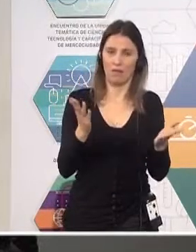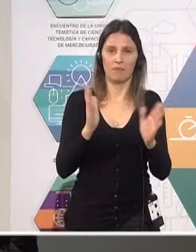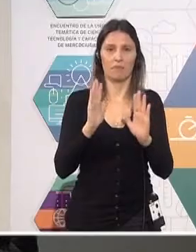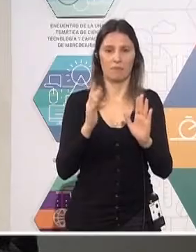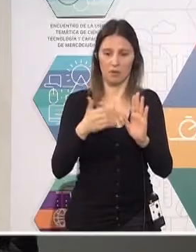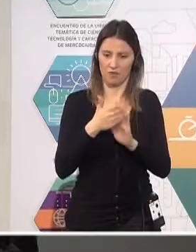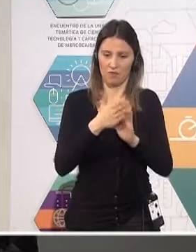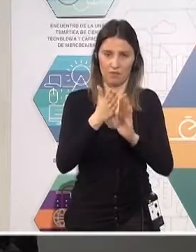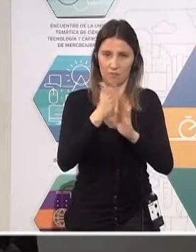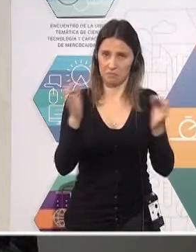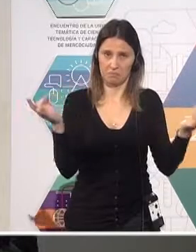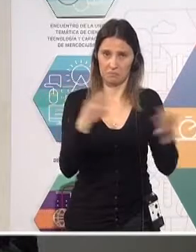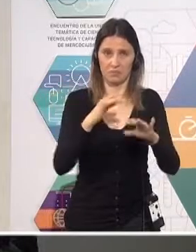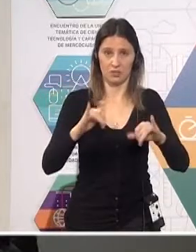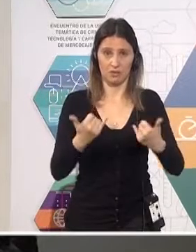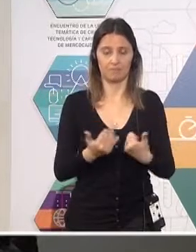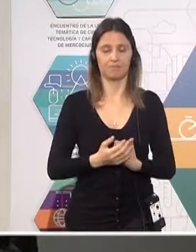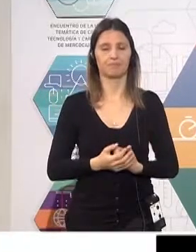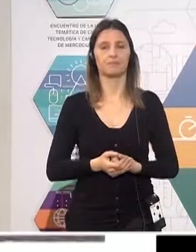está prácticamente implantándose